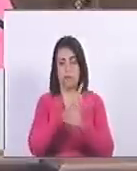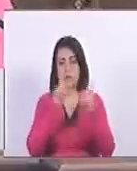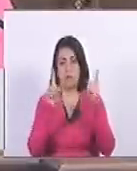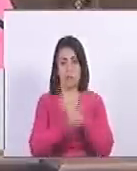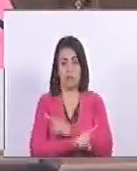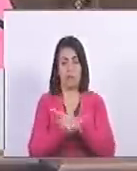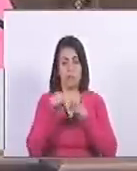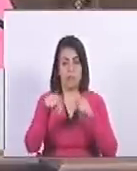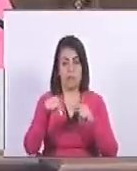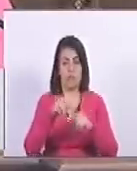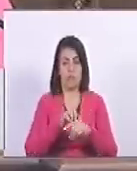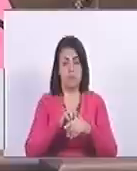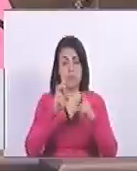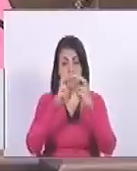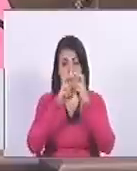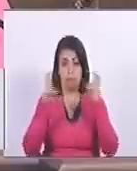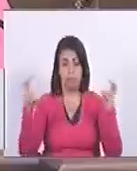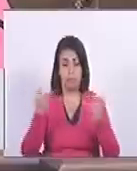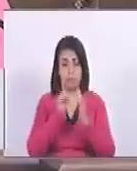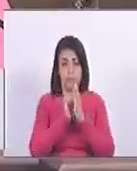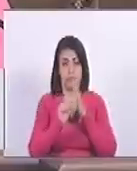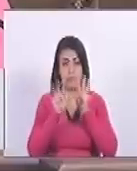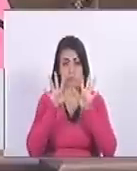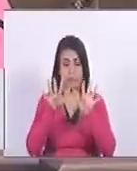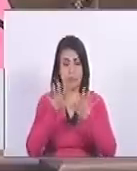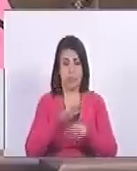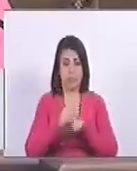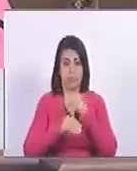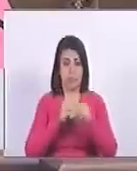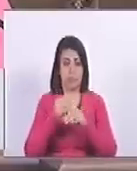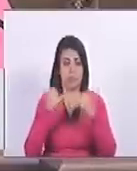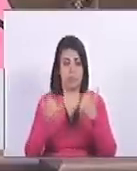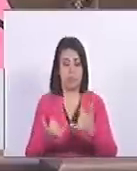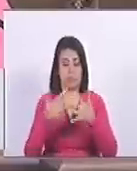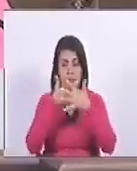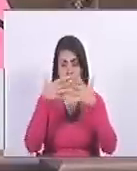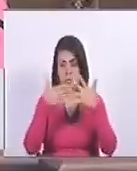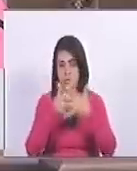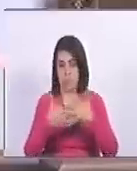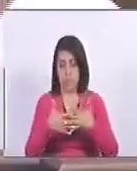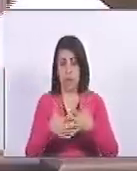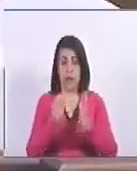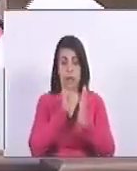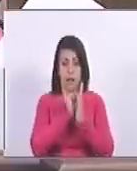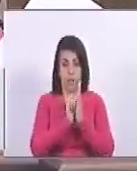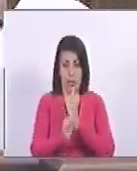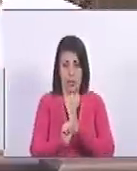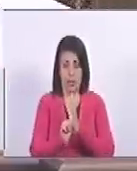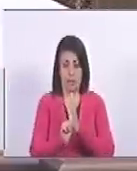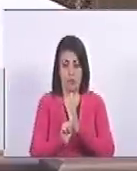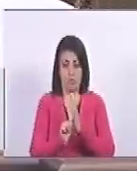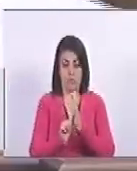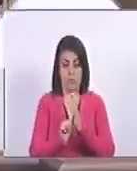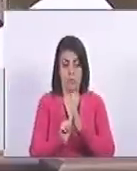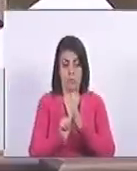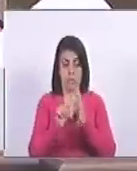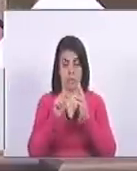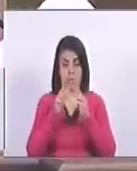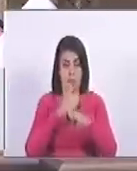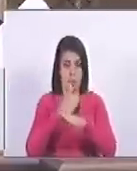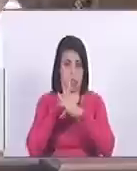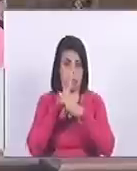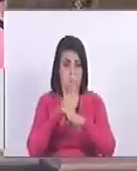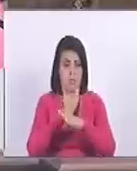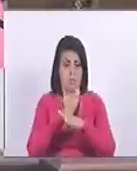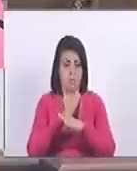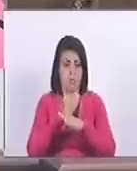modificación el epígrafe del artículo 10, el cual queda redactado en los siguientes términos. Epígrafe, límites